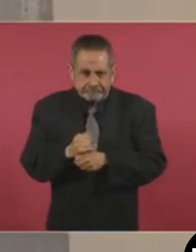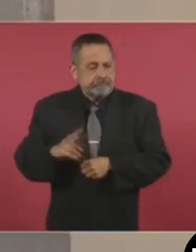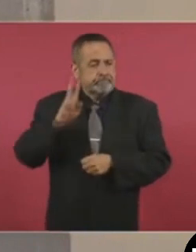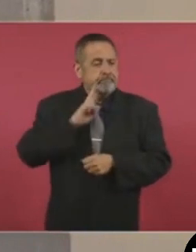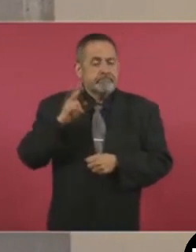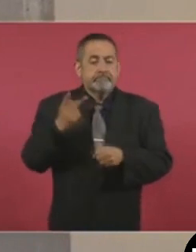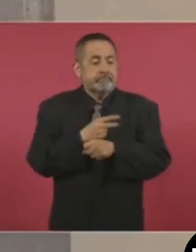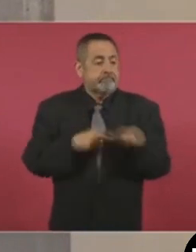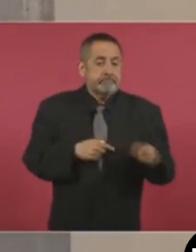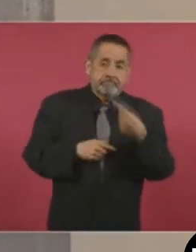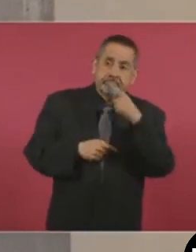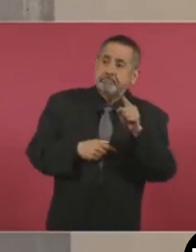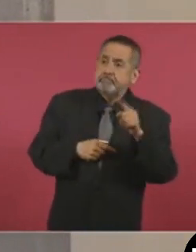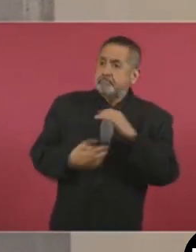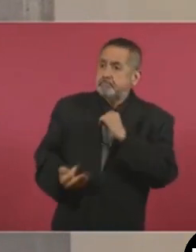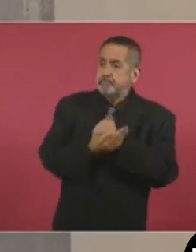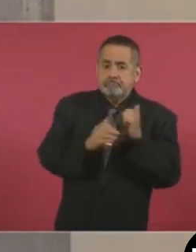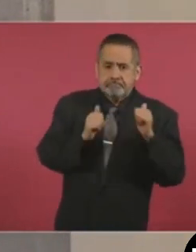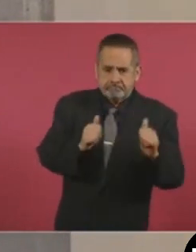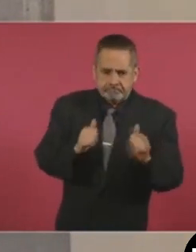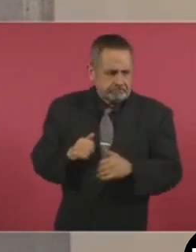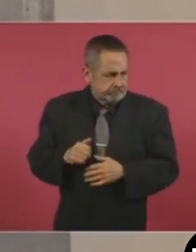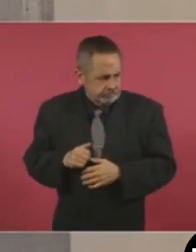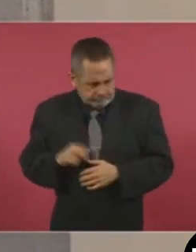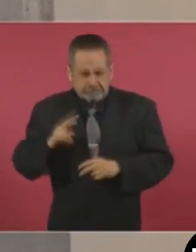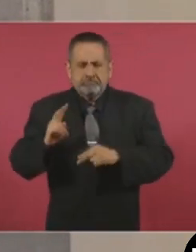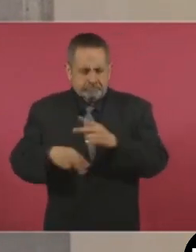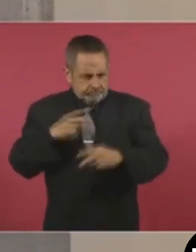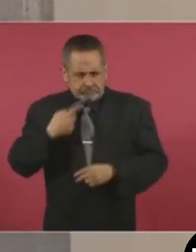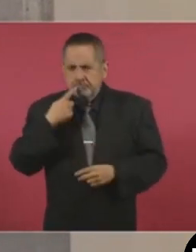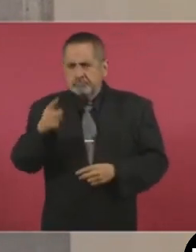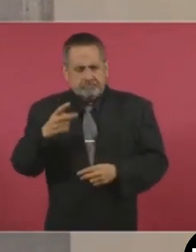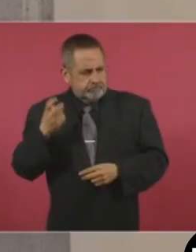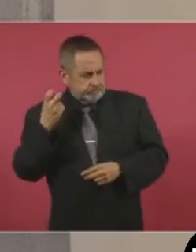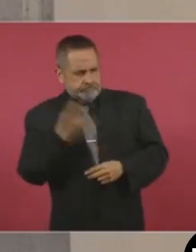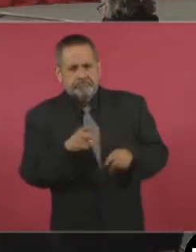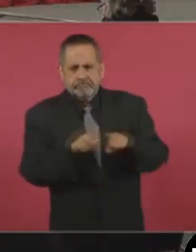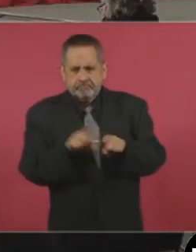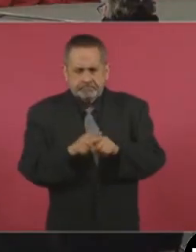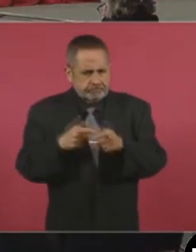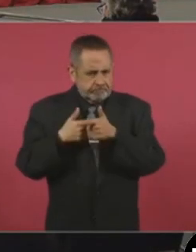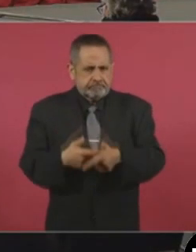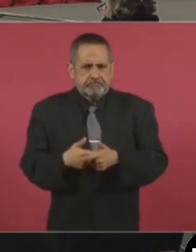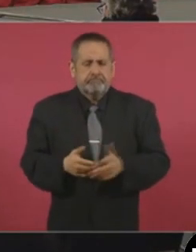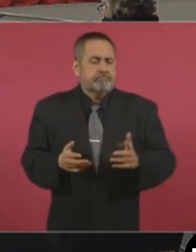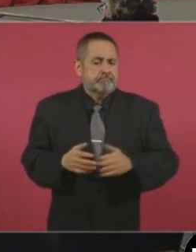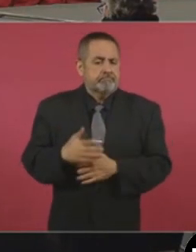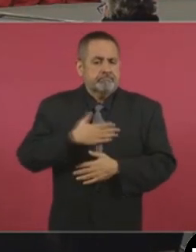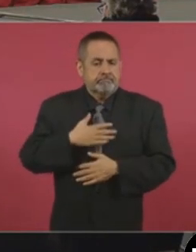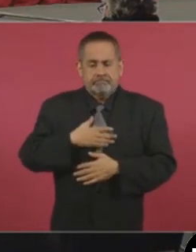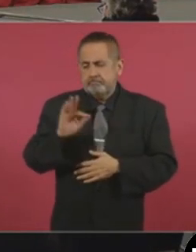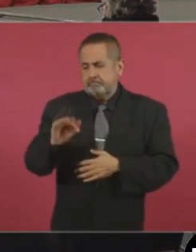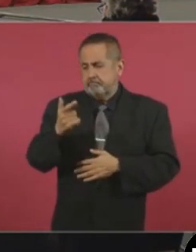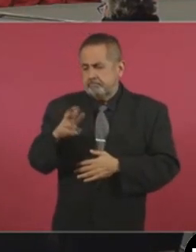apelación, como lo ha hecho en todos los casos en que ha sido necesario, ya que esta institución